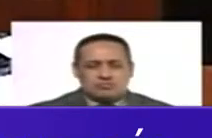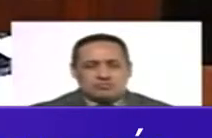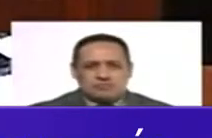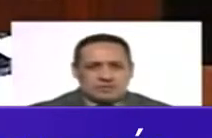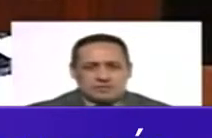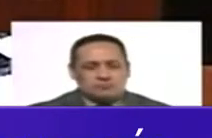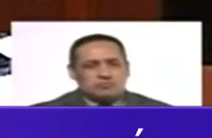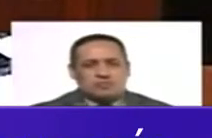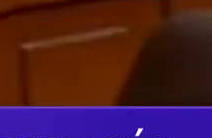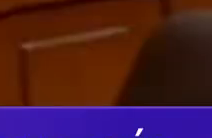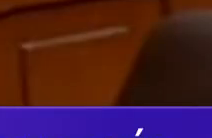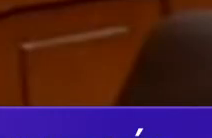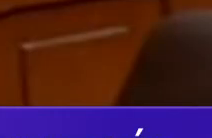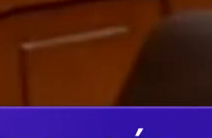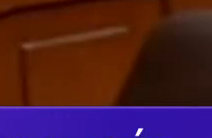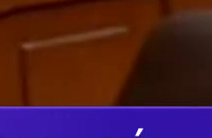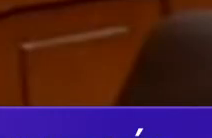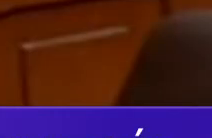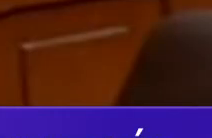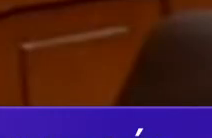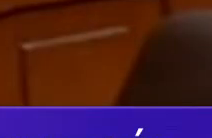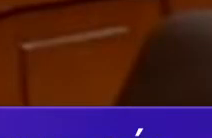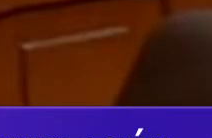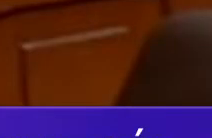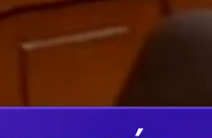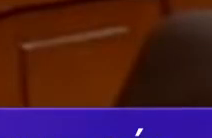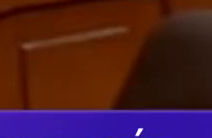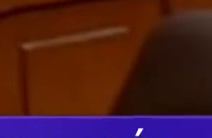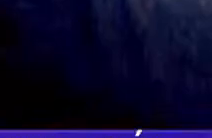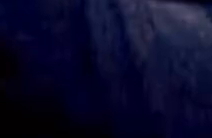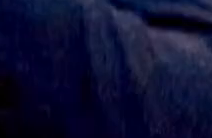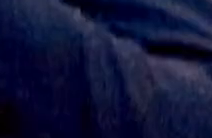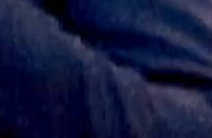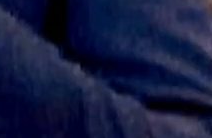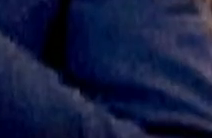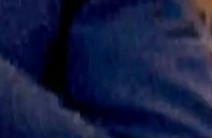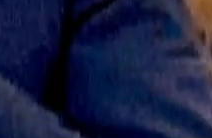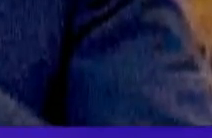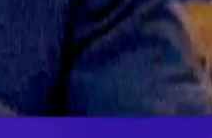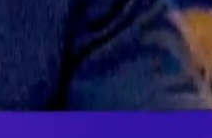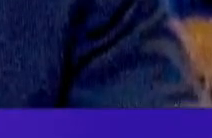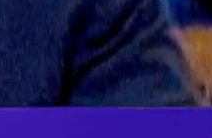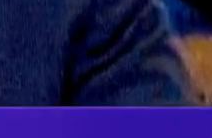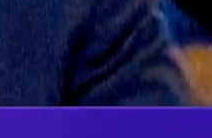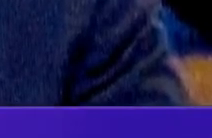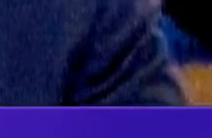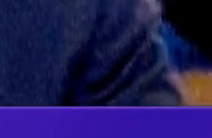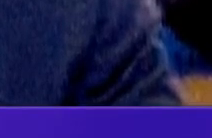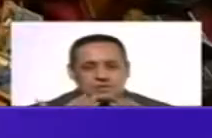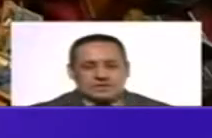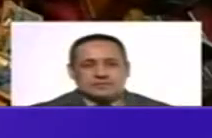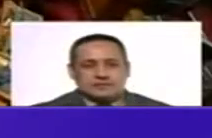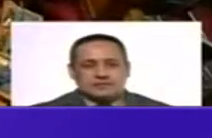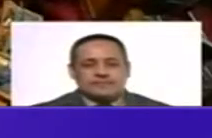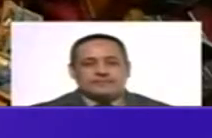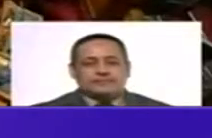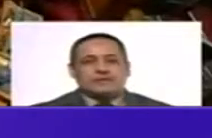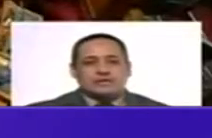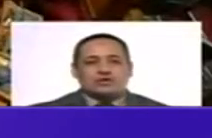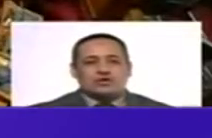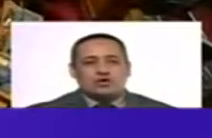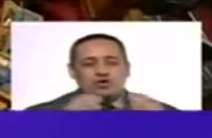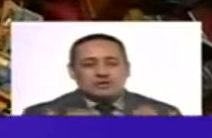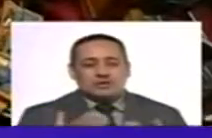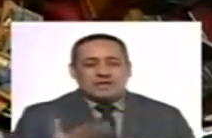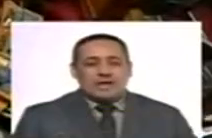Público nueve punto cinco según el reglamento del congreso del parlamentario debería retomar sus funciones acabado el plazo de 120 días